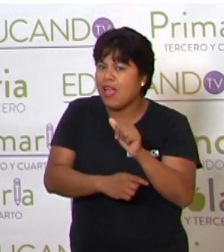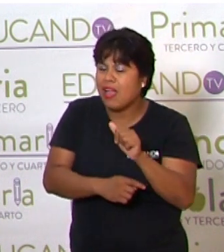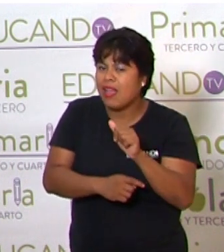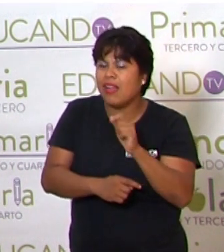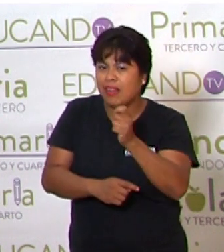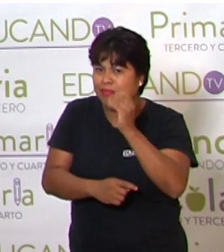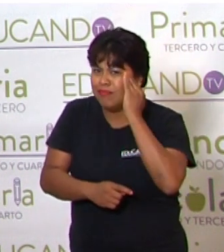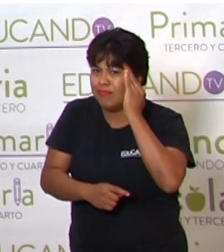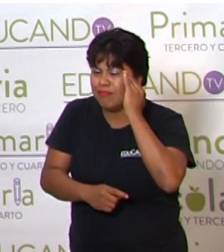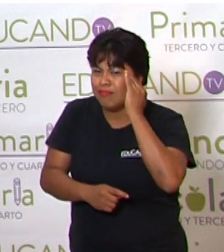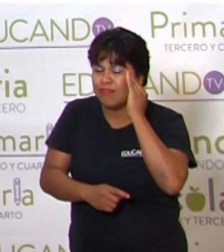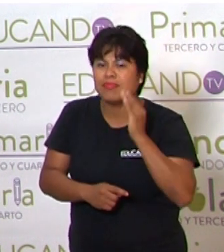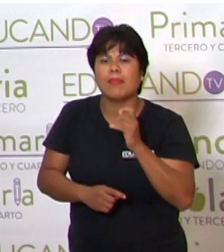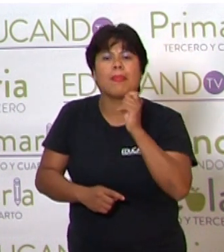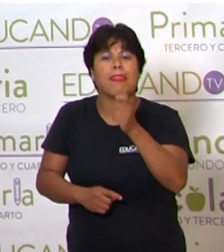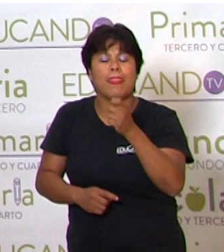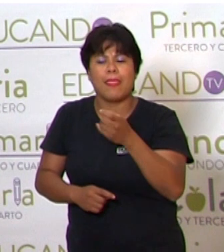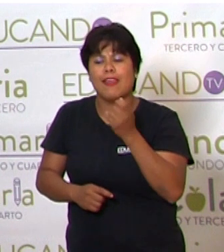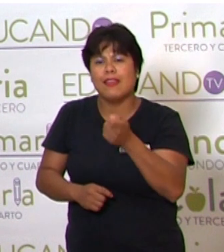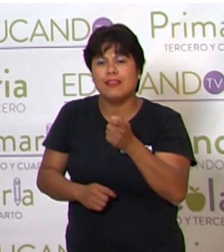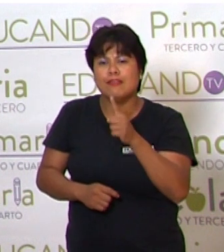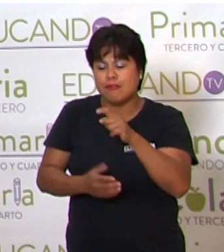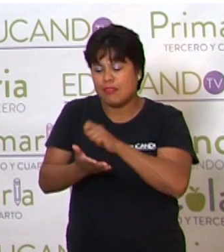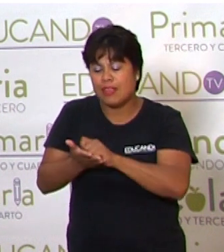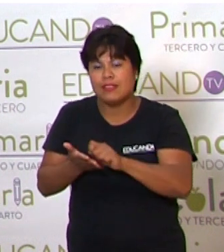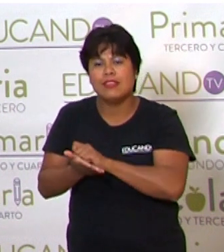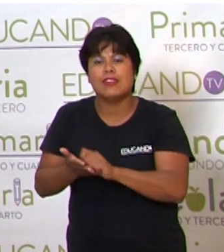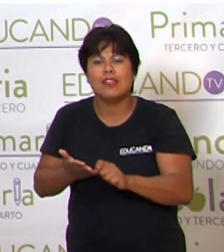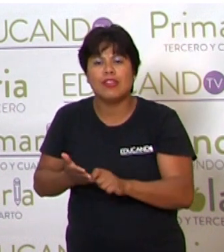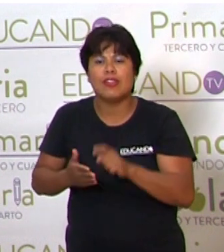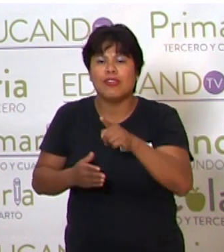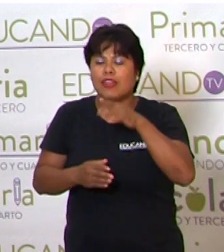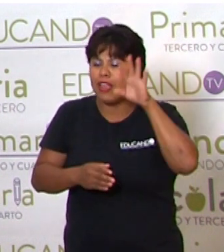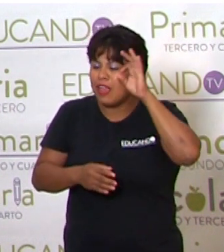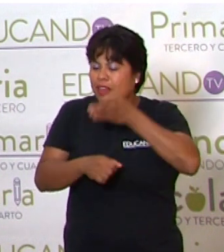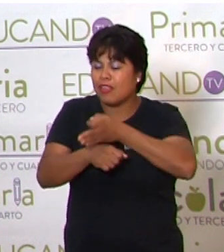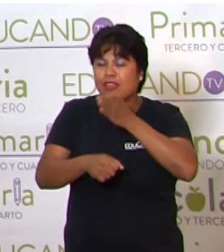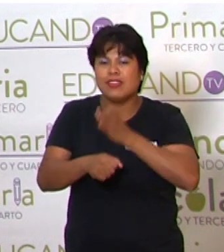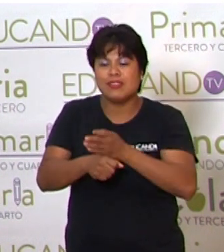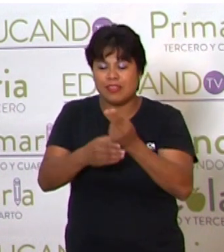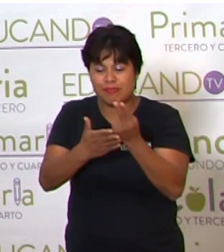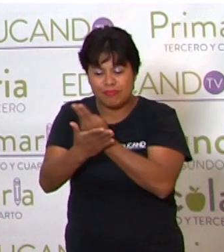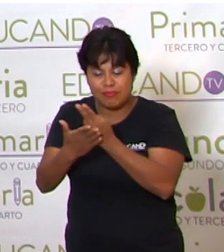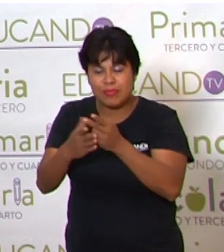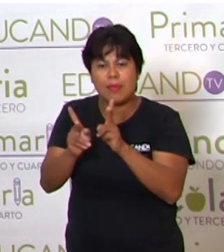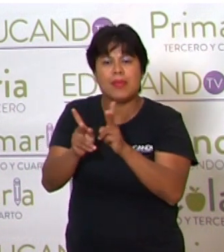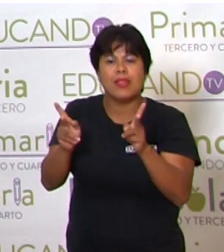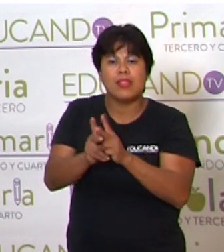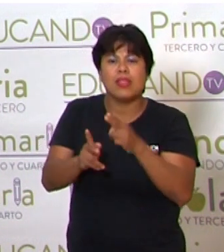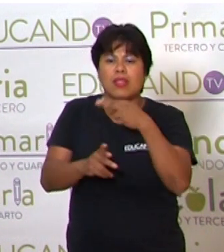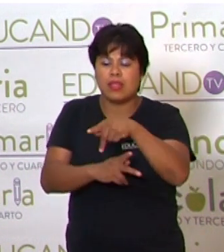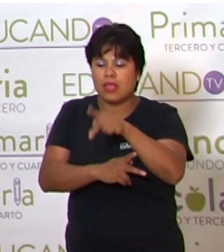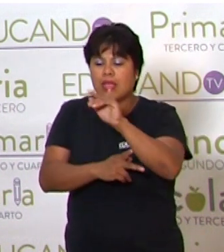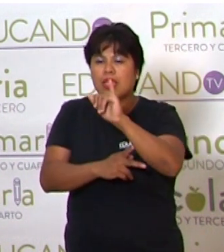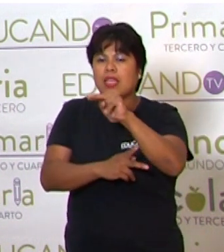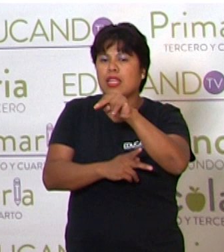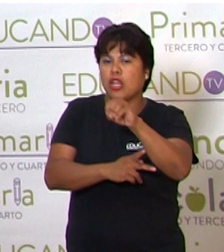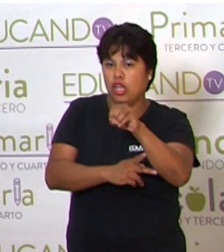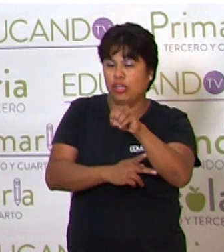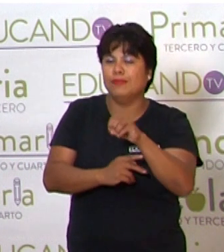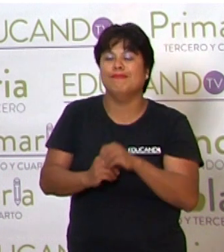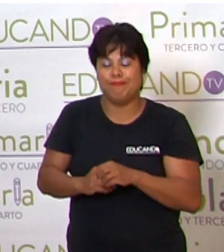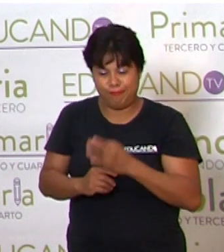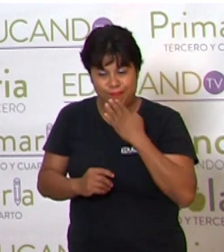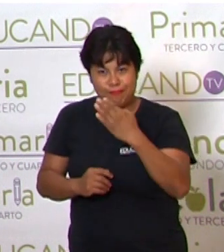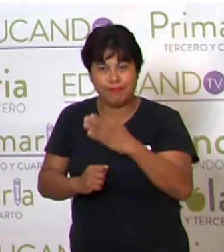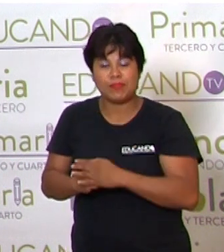Es de un escritor, de un caricaturista, de un periodista que se llama Quino.